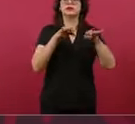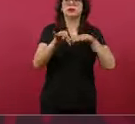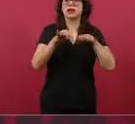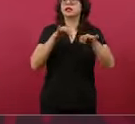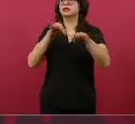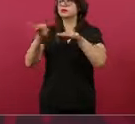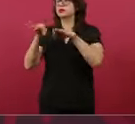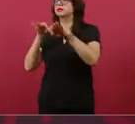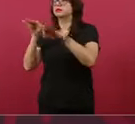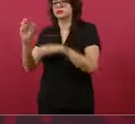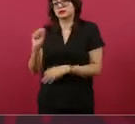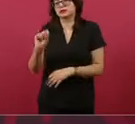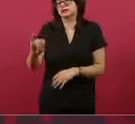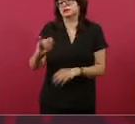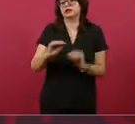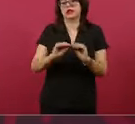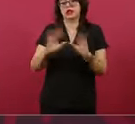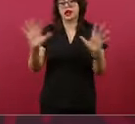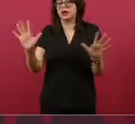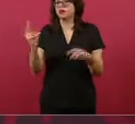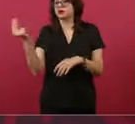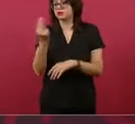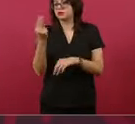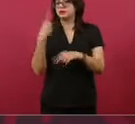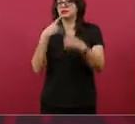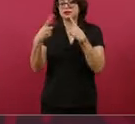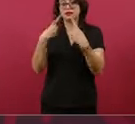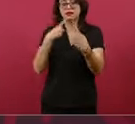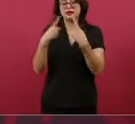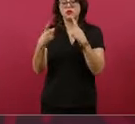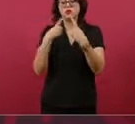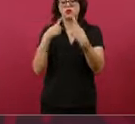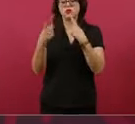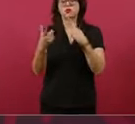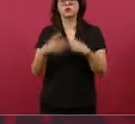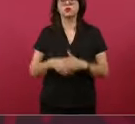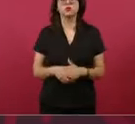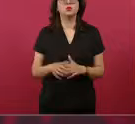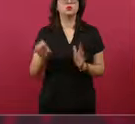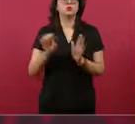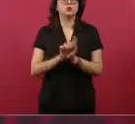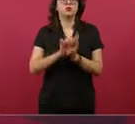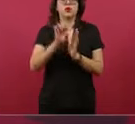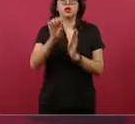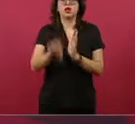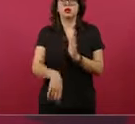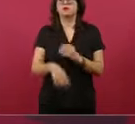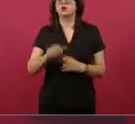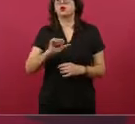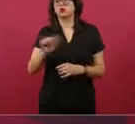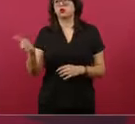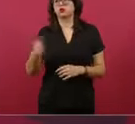mucho, pero estamos llevando a cabo